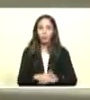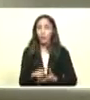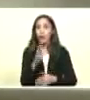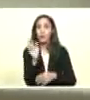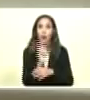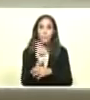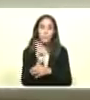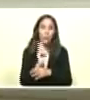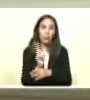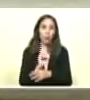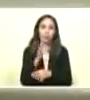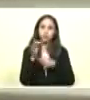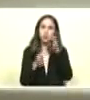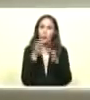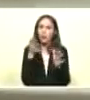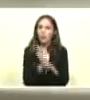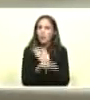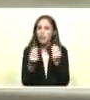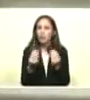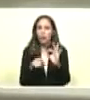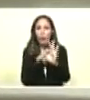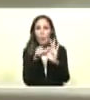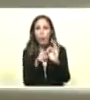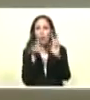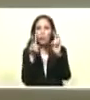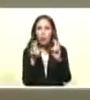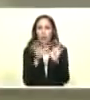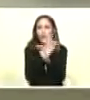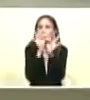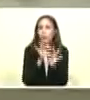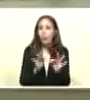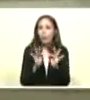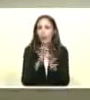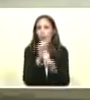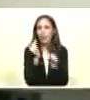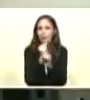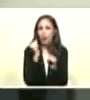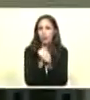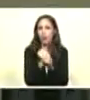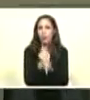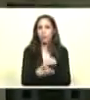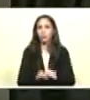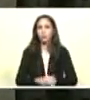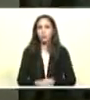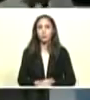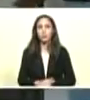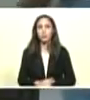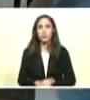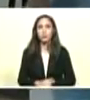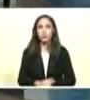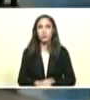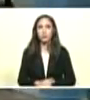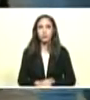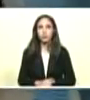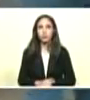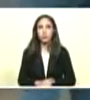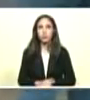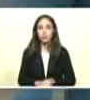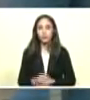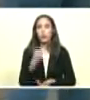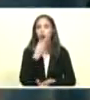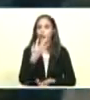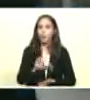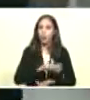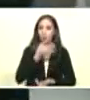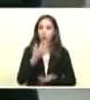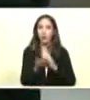segundos nos explique cuántas formas de minado tenemos en esta granja de la juventud, en esta granja de minado de la juventud, Chamba Juvenil. Buenas tardes, presidente.